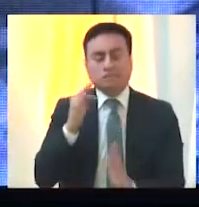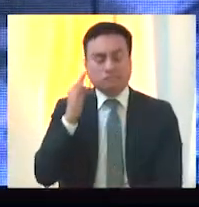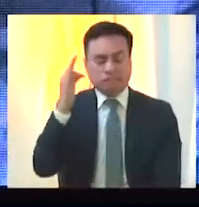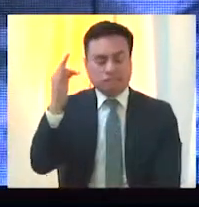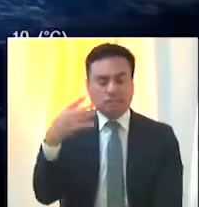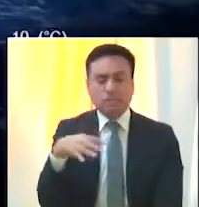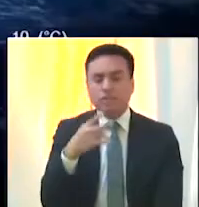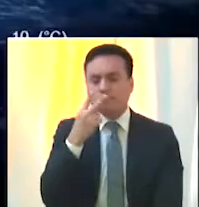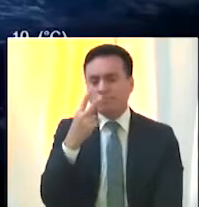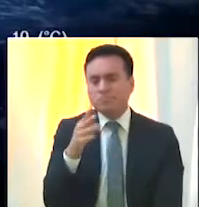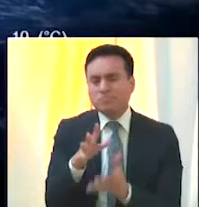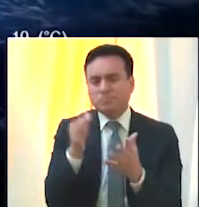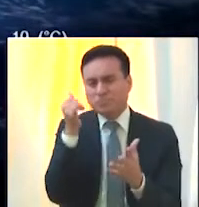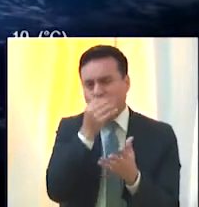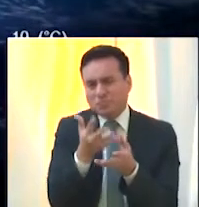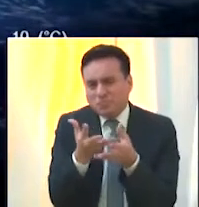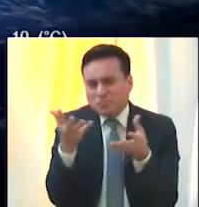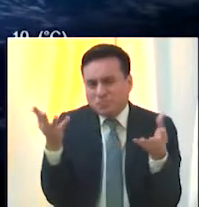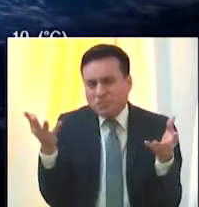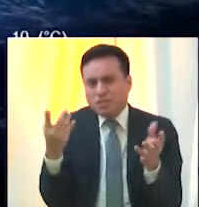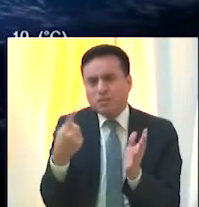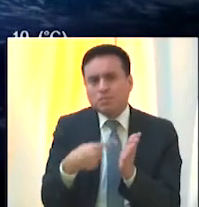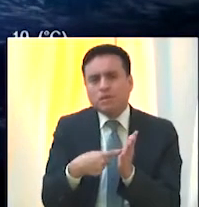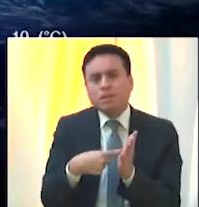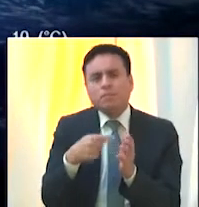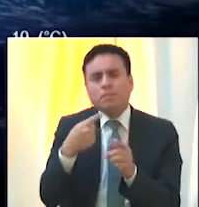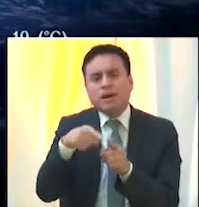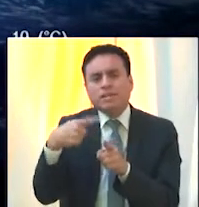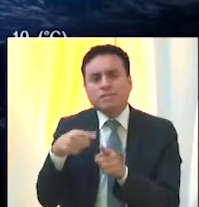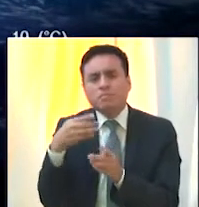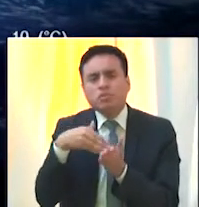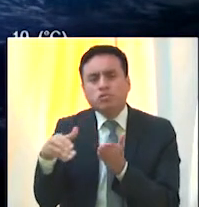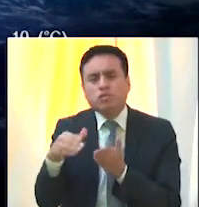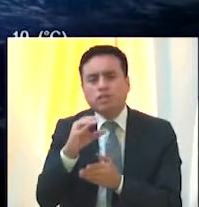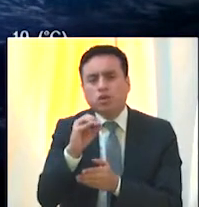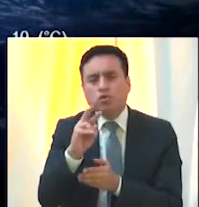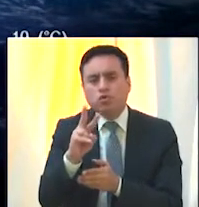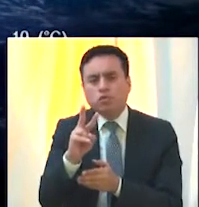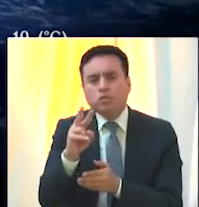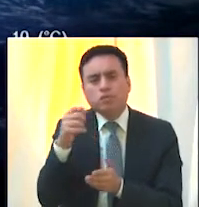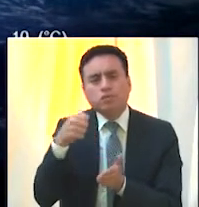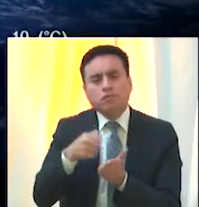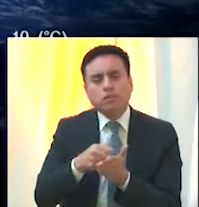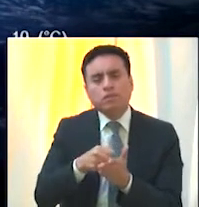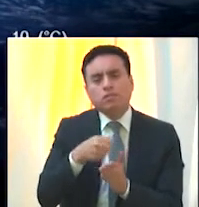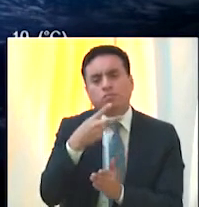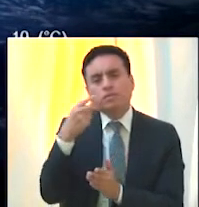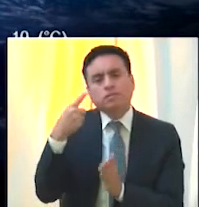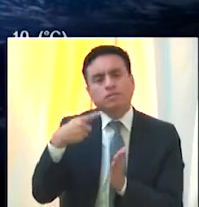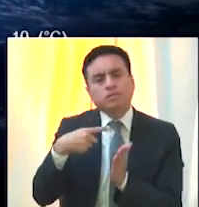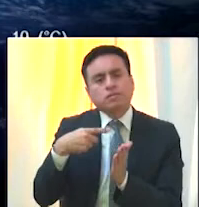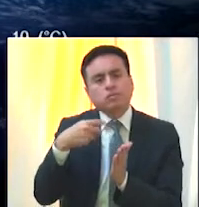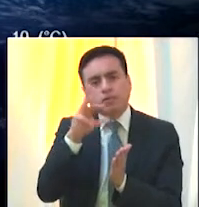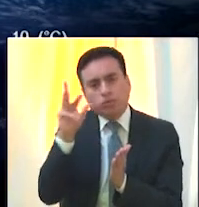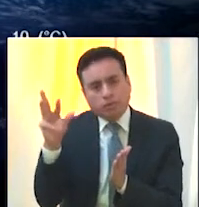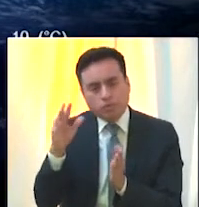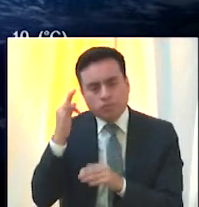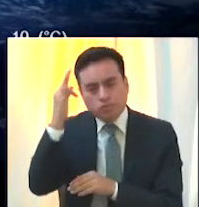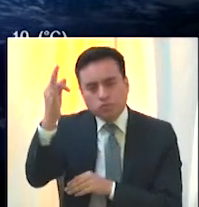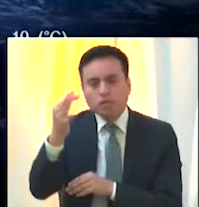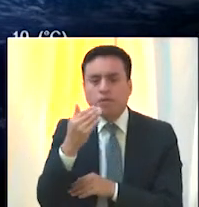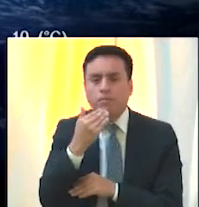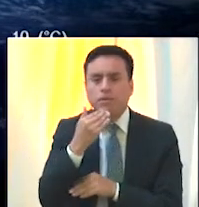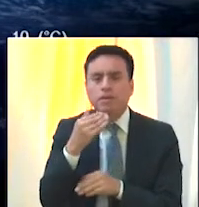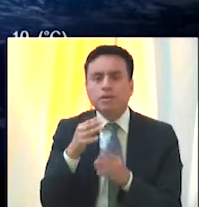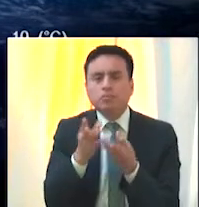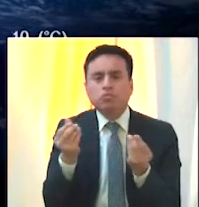pesado en emisiones, en que deberíamos llegar a unos 1000 partes por millón de CO2 a fines de siglo. Recuerden que ahora estamos en unos 400. Este corresponde al promedio